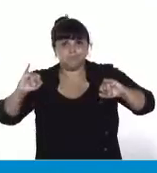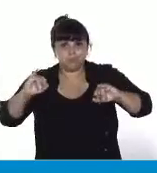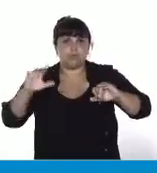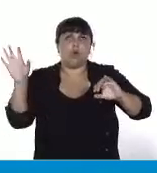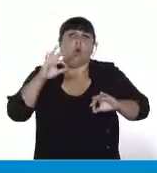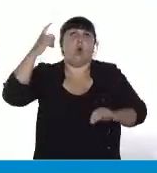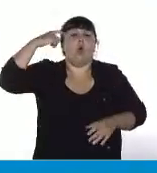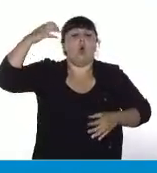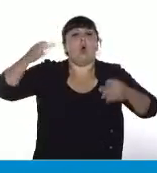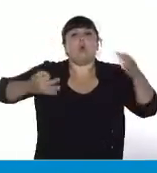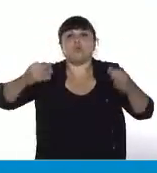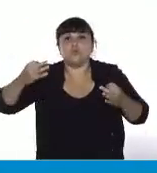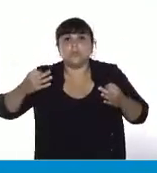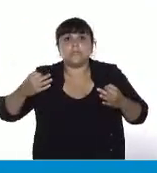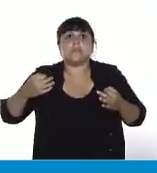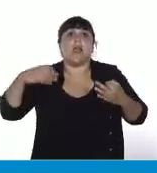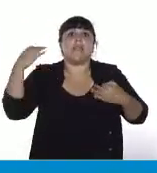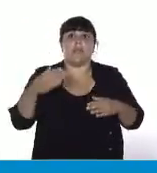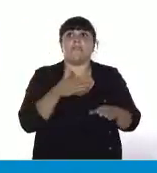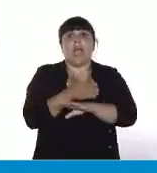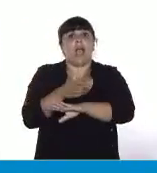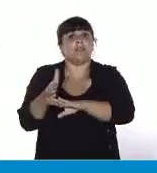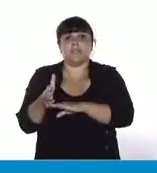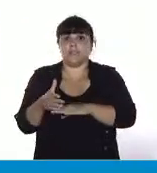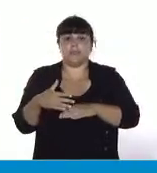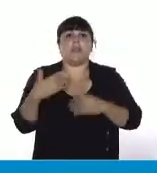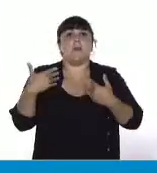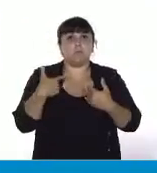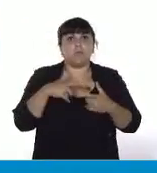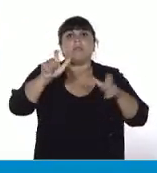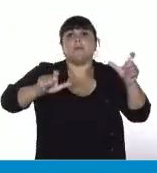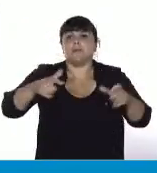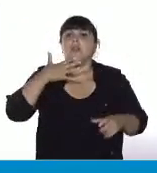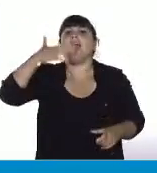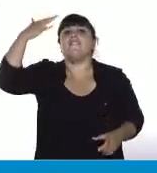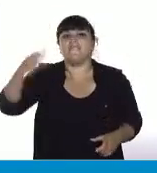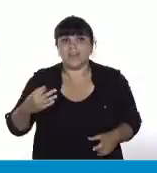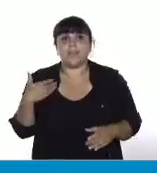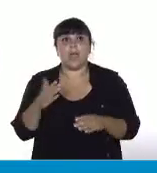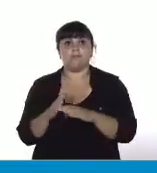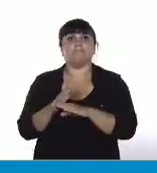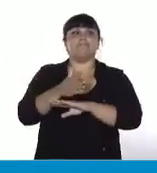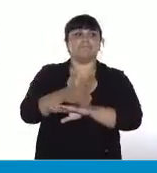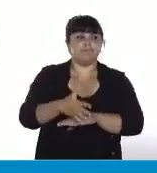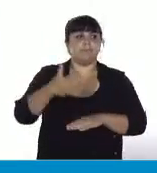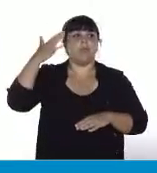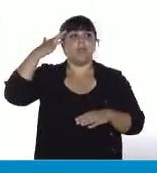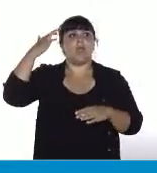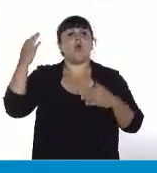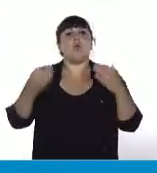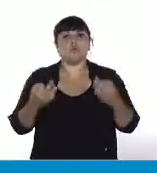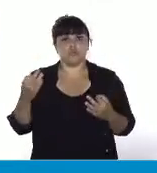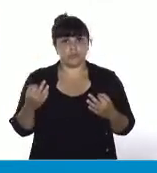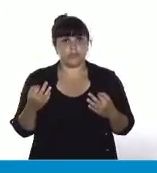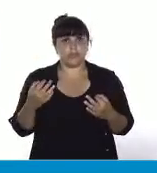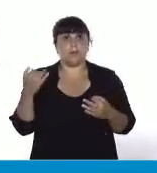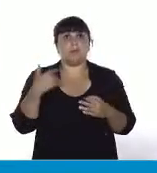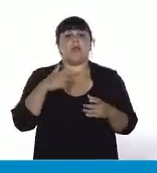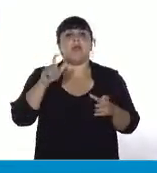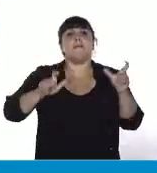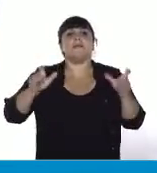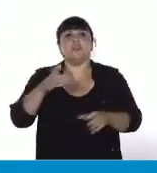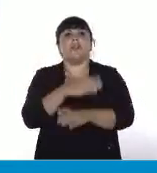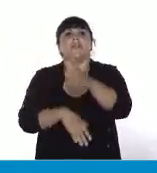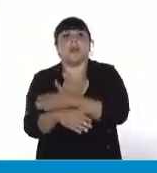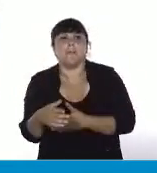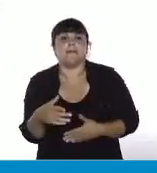justicia garantice las medidas de accesibilidad que permiten un acceso real a la justicia a todas las personas con discapacidad,